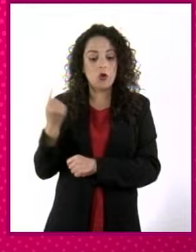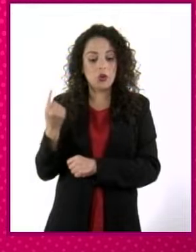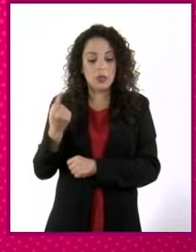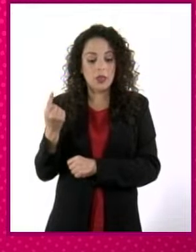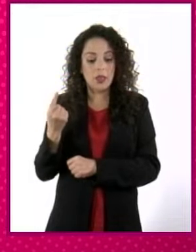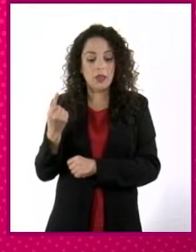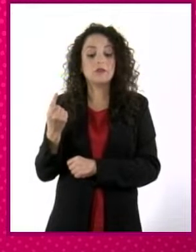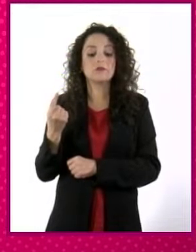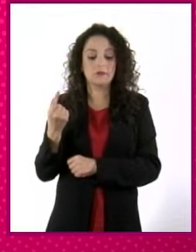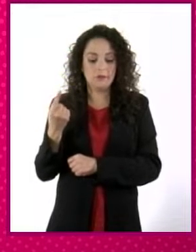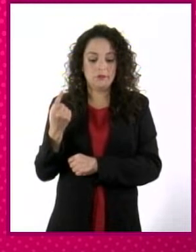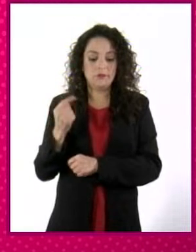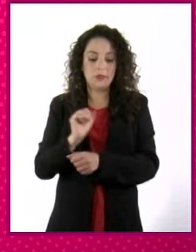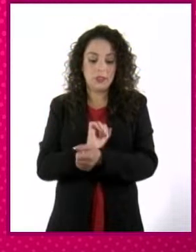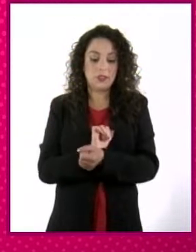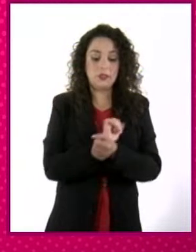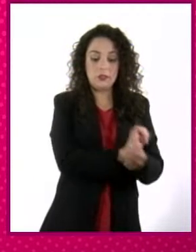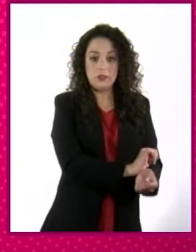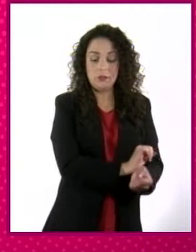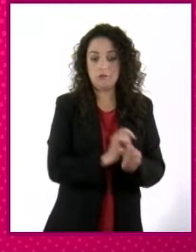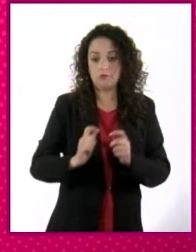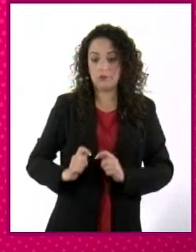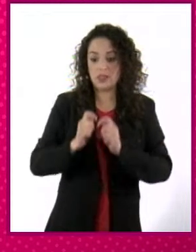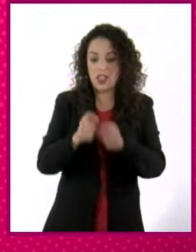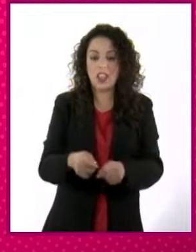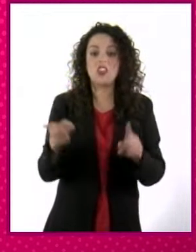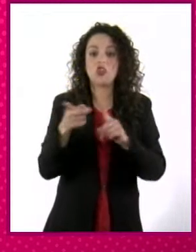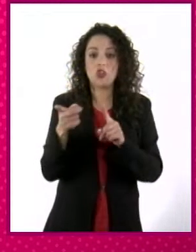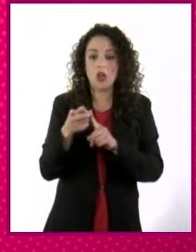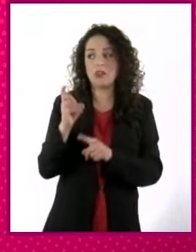materno. Y los indígenas desde